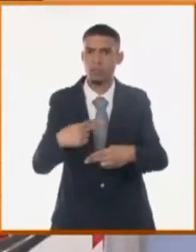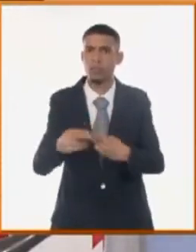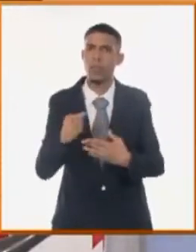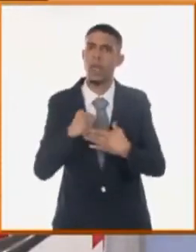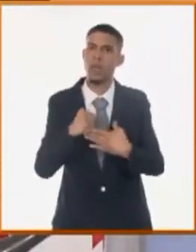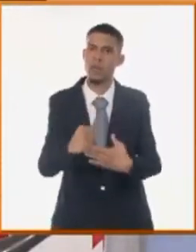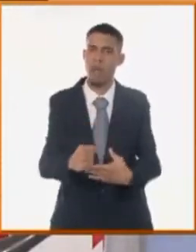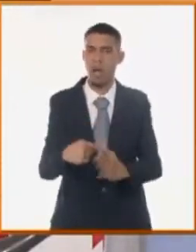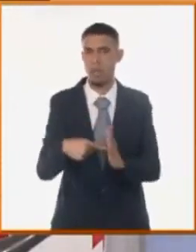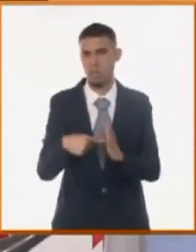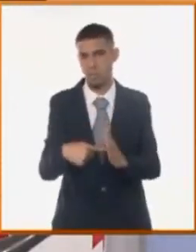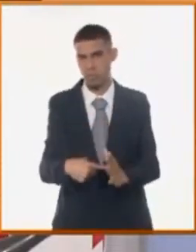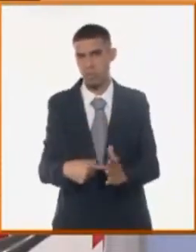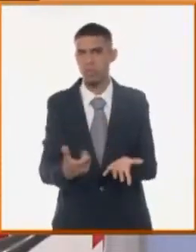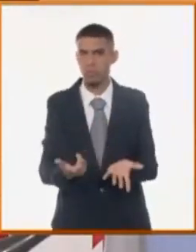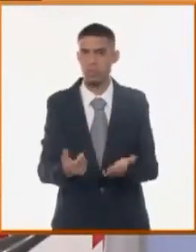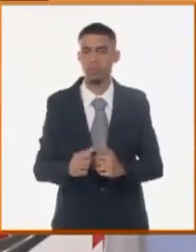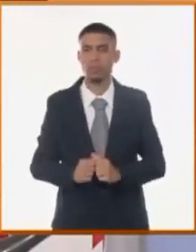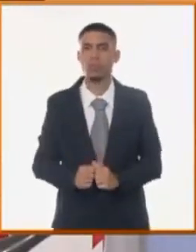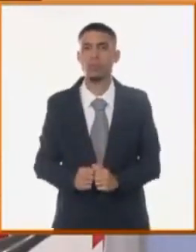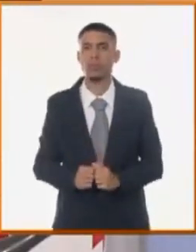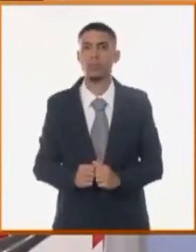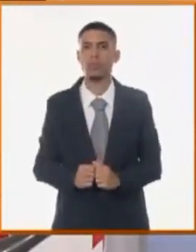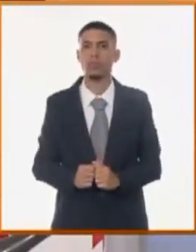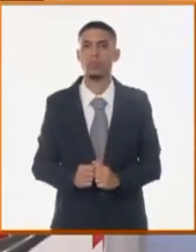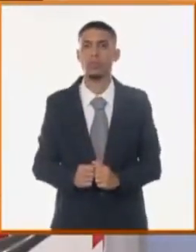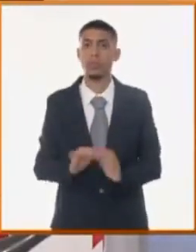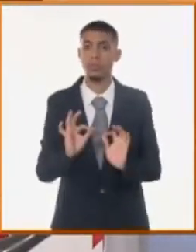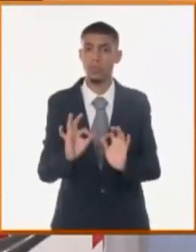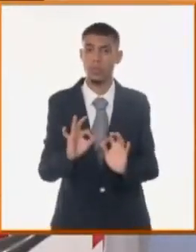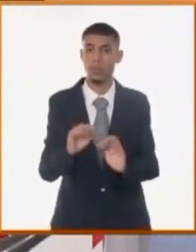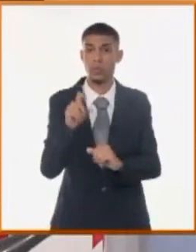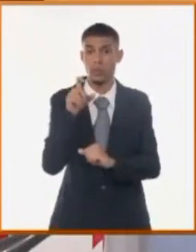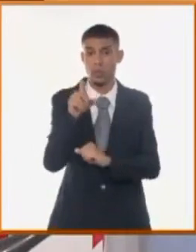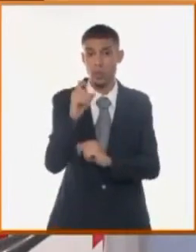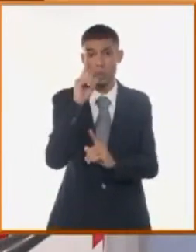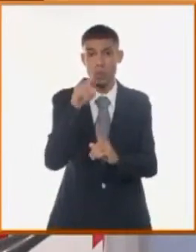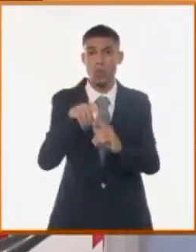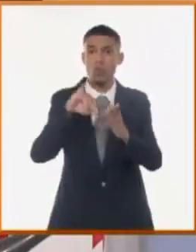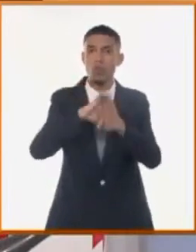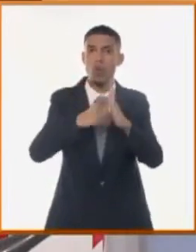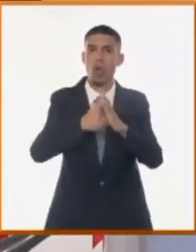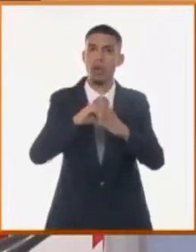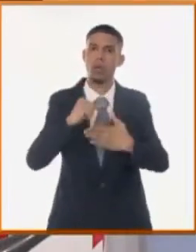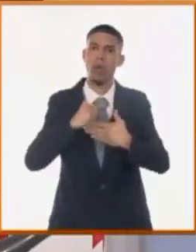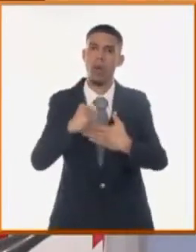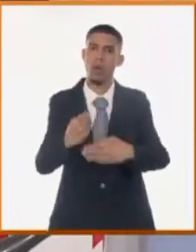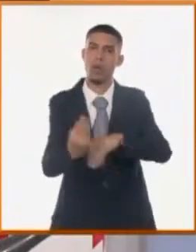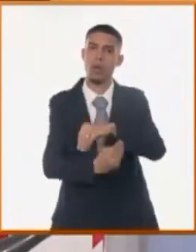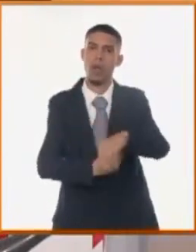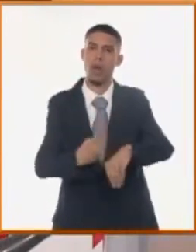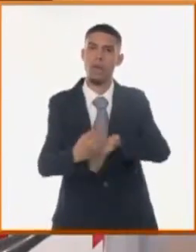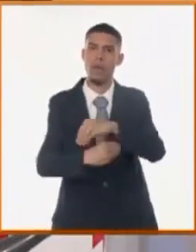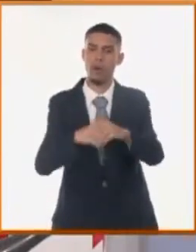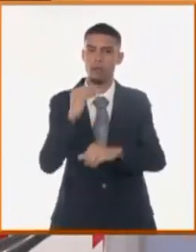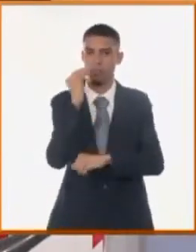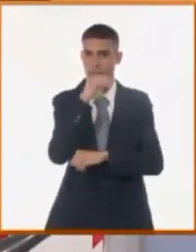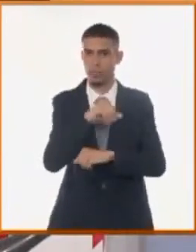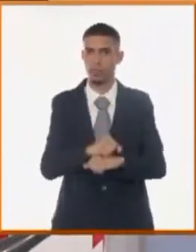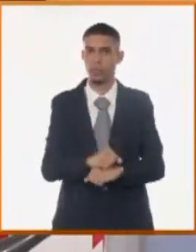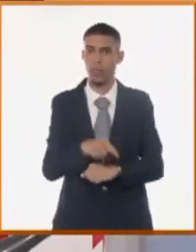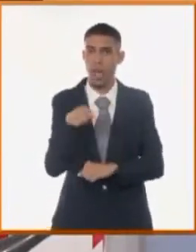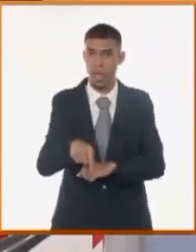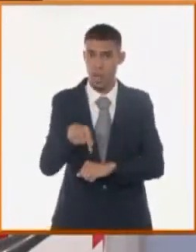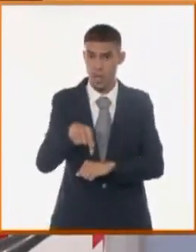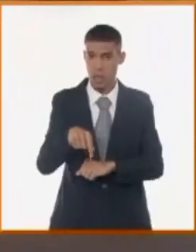colaborar como parte activa de que termine siendo un proyecto aportando a la transformación digital. Entonces, bueno, están aquí hoy mis